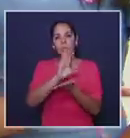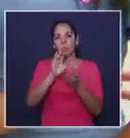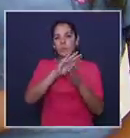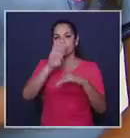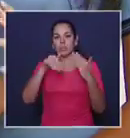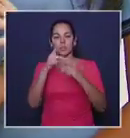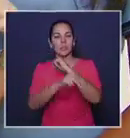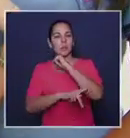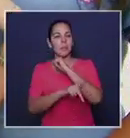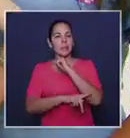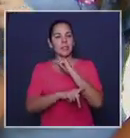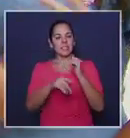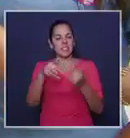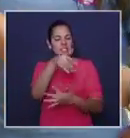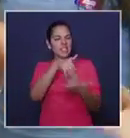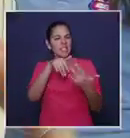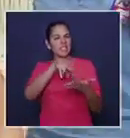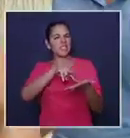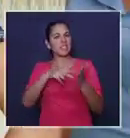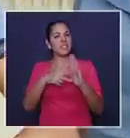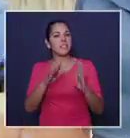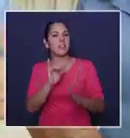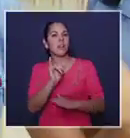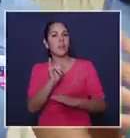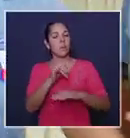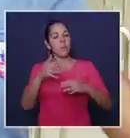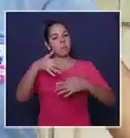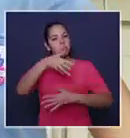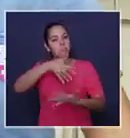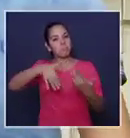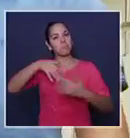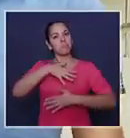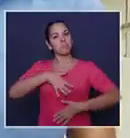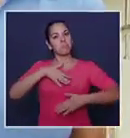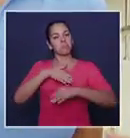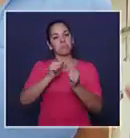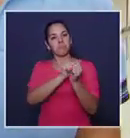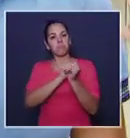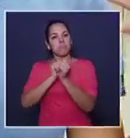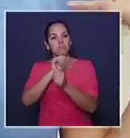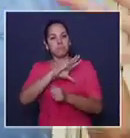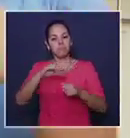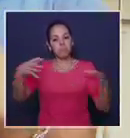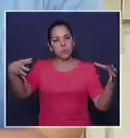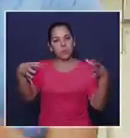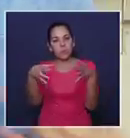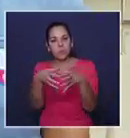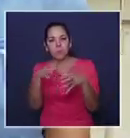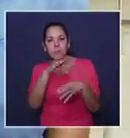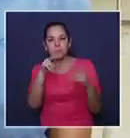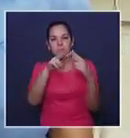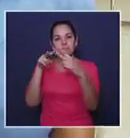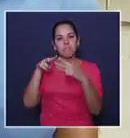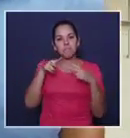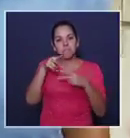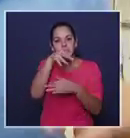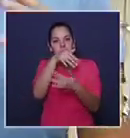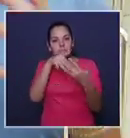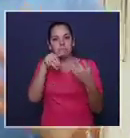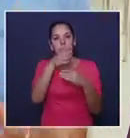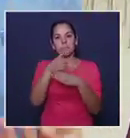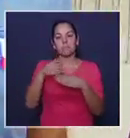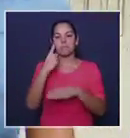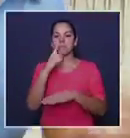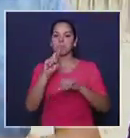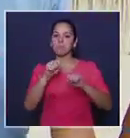Todo el país. Sí. Convivir es como pasar el tiempo juntos, estar más reunidos y, no sé, conocerse unos entre otros para